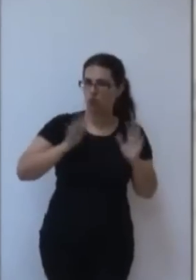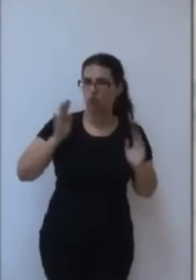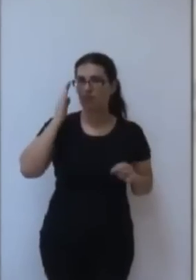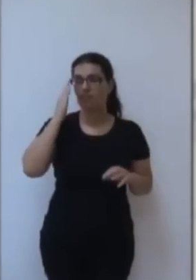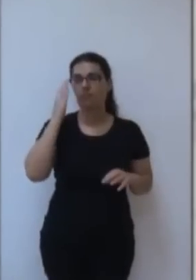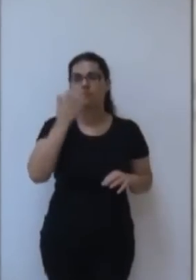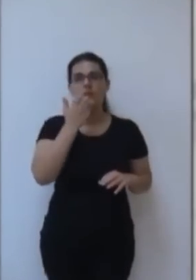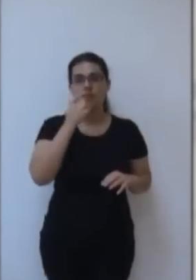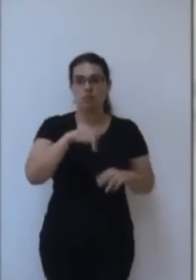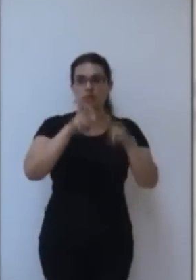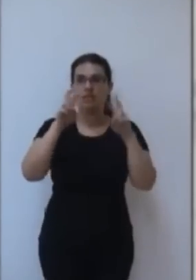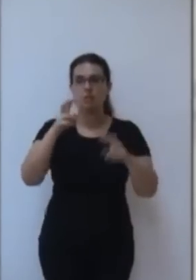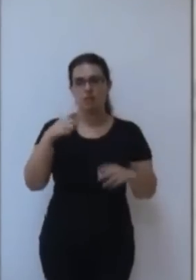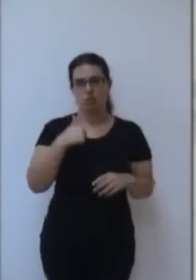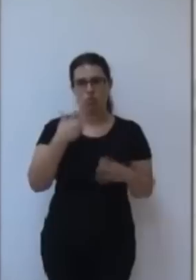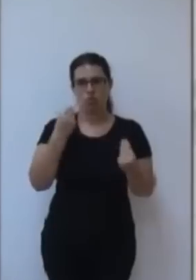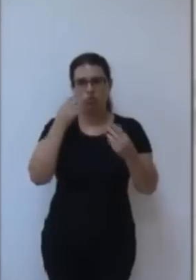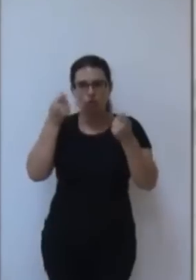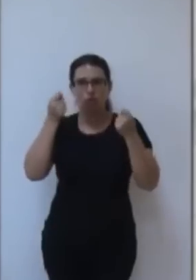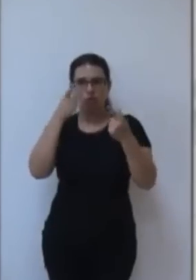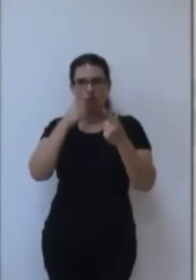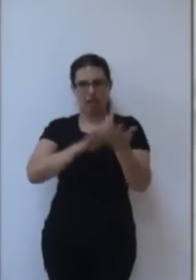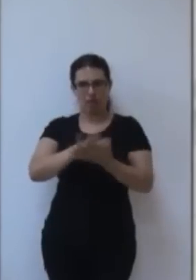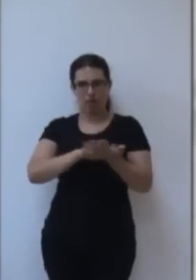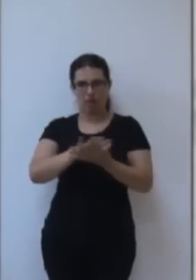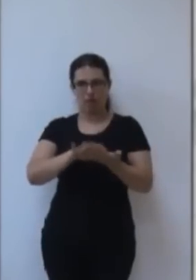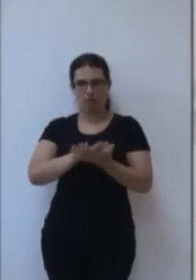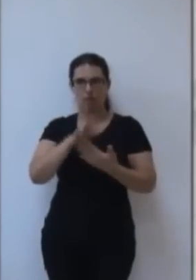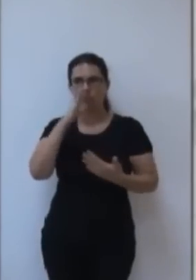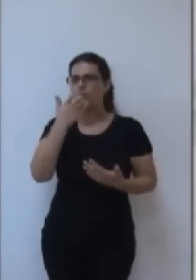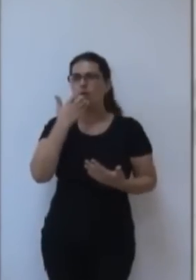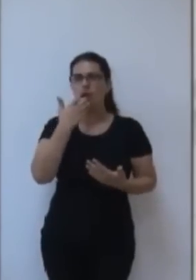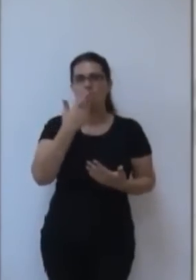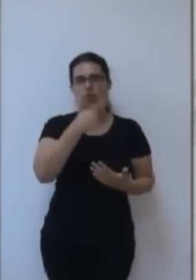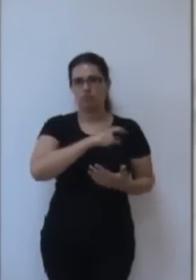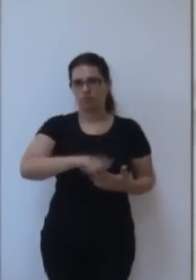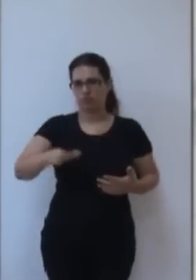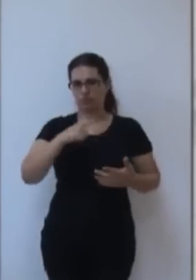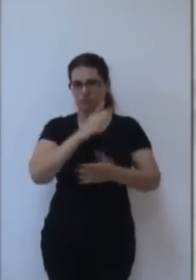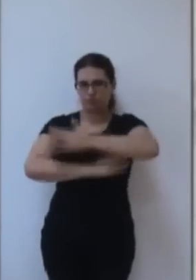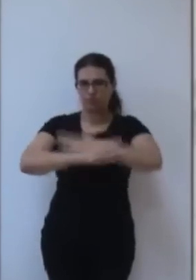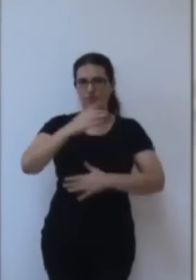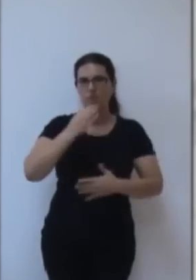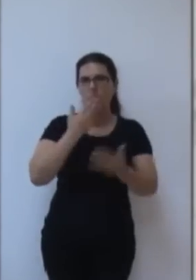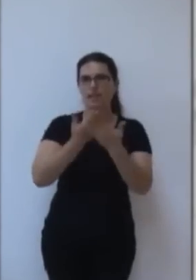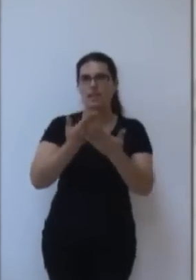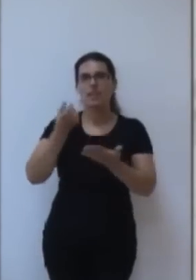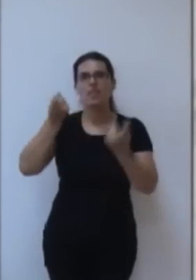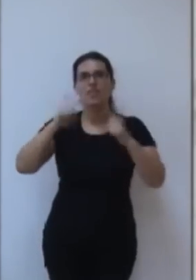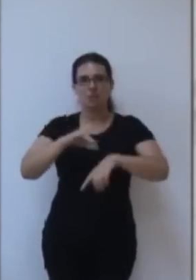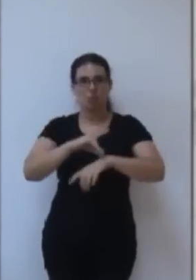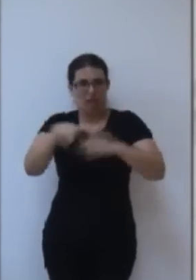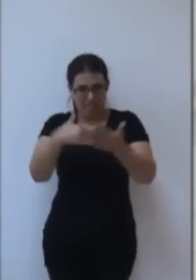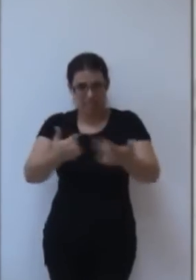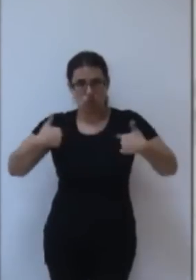ahí sí que, por ejemplo, me llama mucho la atención, ¿no?, que se está hablando, pero cuando los chicos tienen que pedir, ¿no?, la cita médica, ya no los chicos, yo misma,